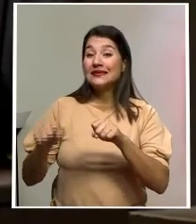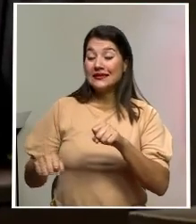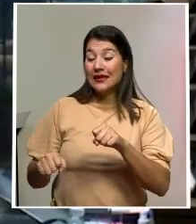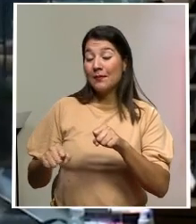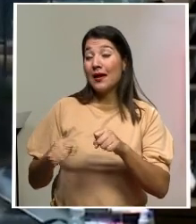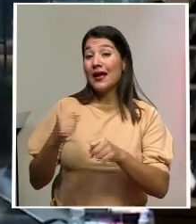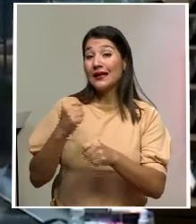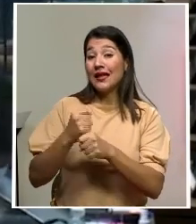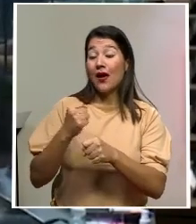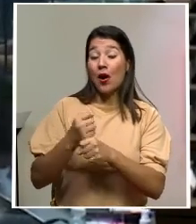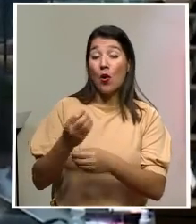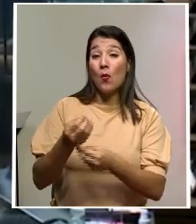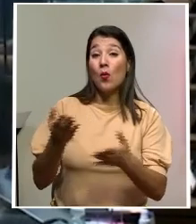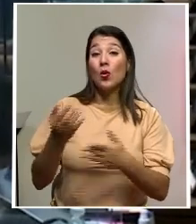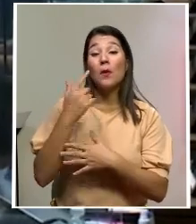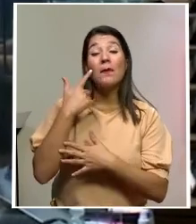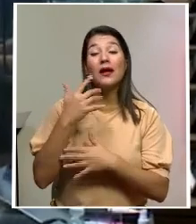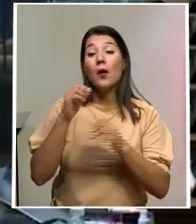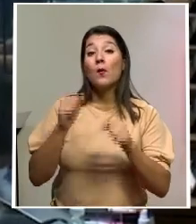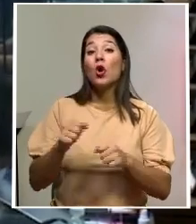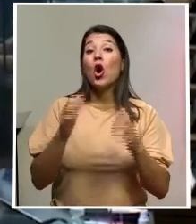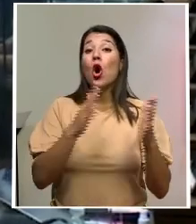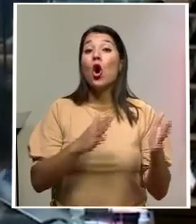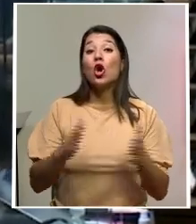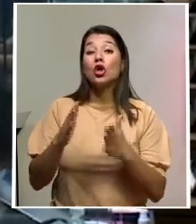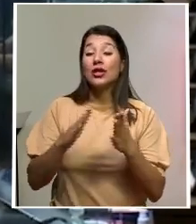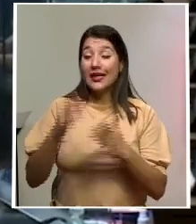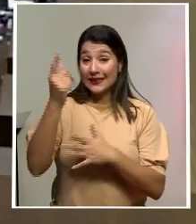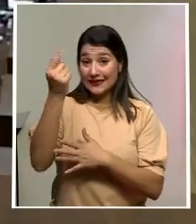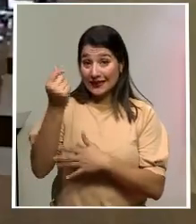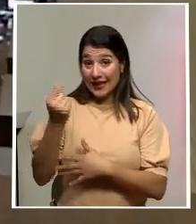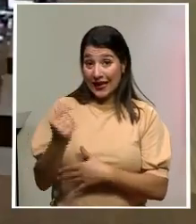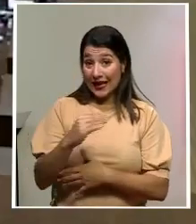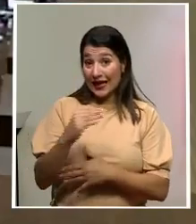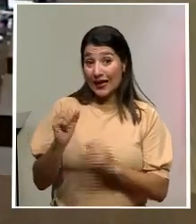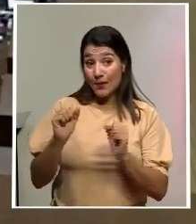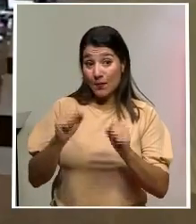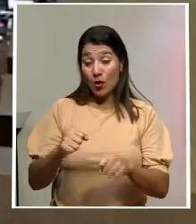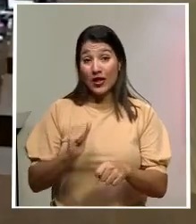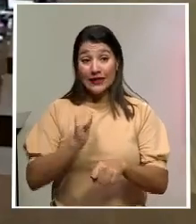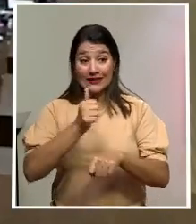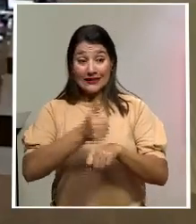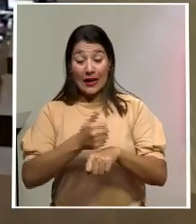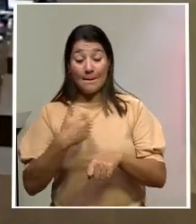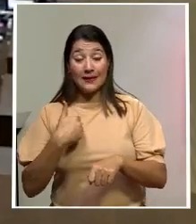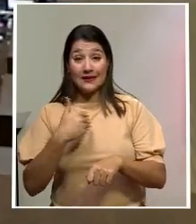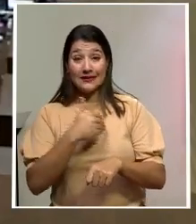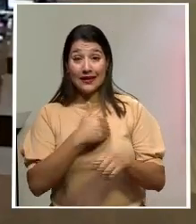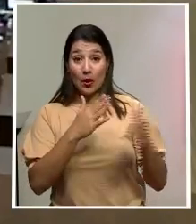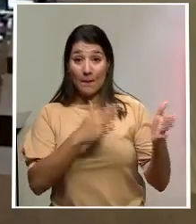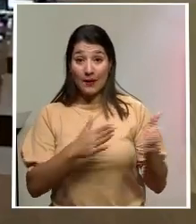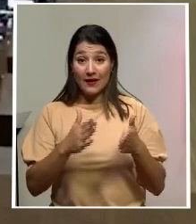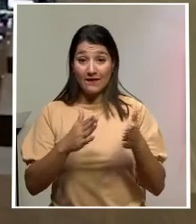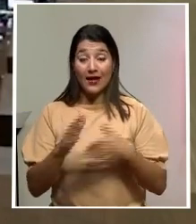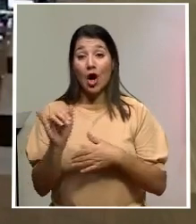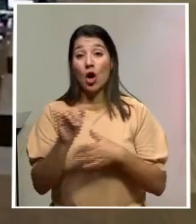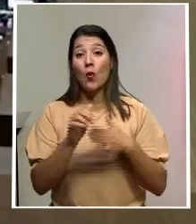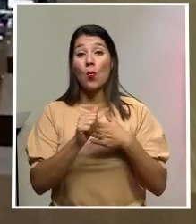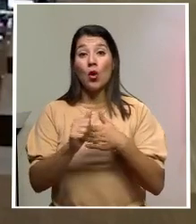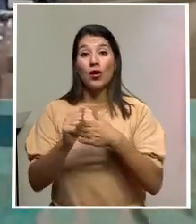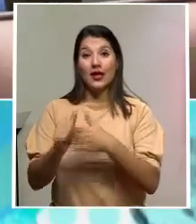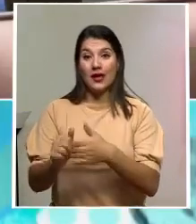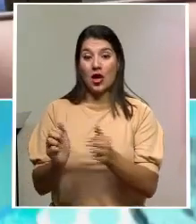el país para ordenar los esquemas salariales y establecer al Ministerio de Planificación como ente rector en esa materia.